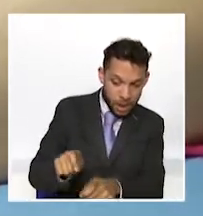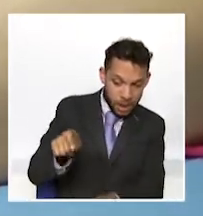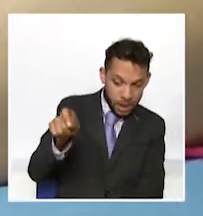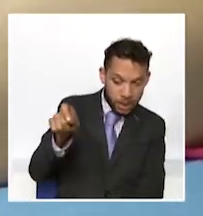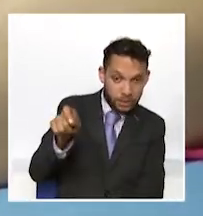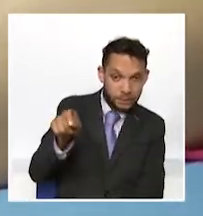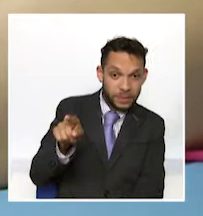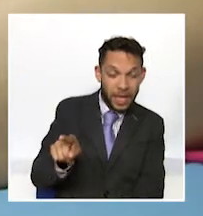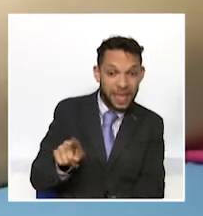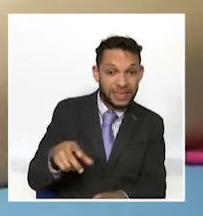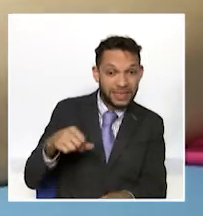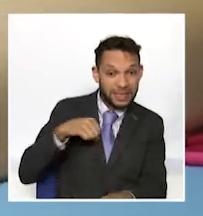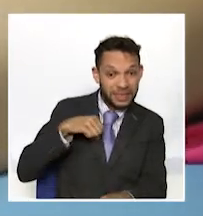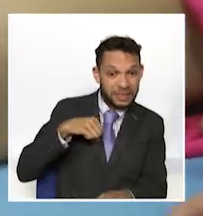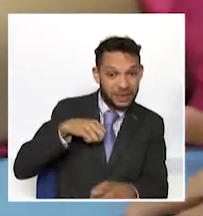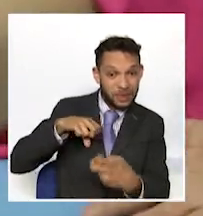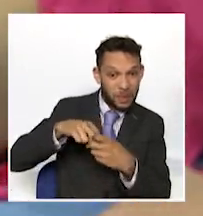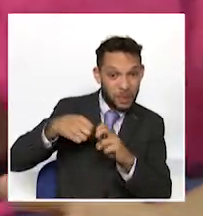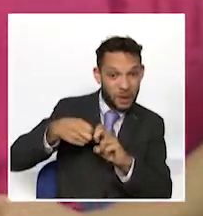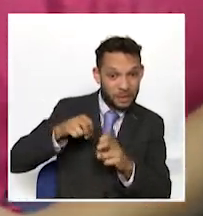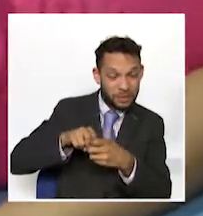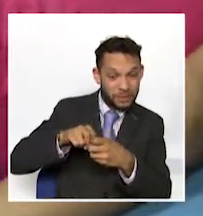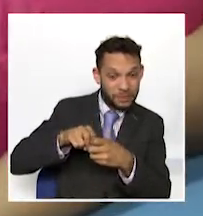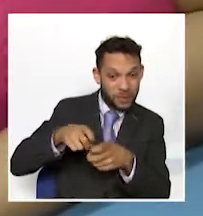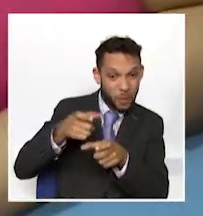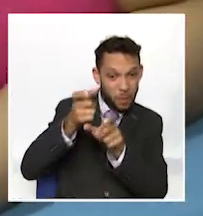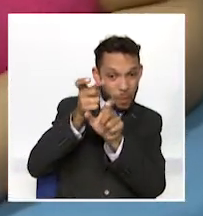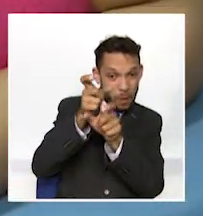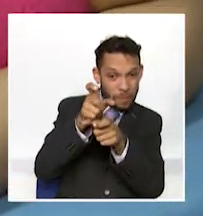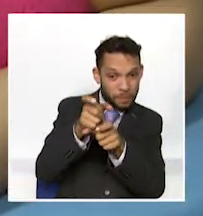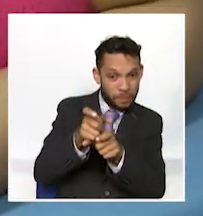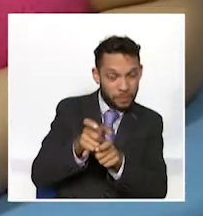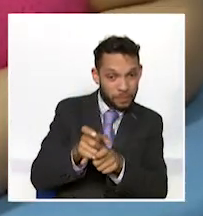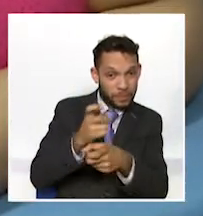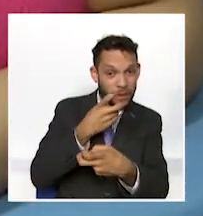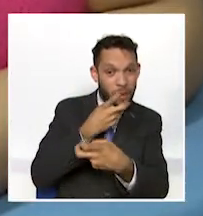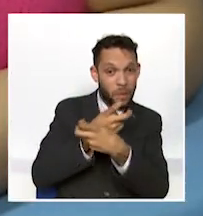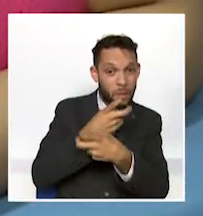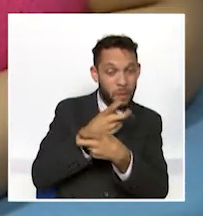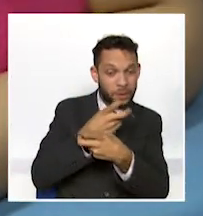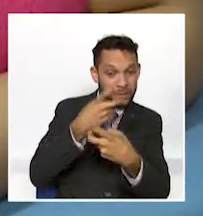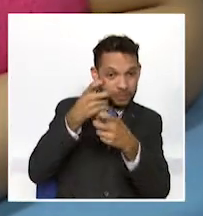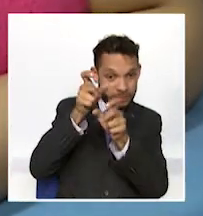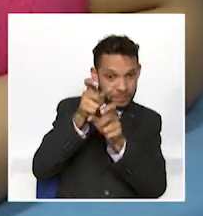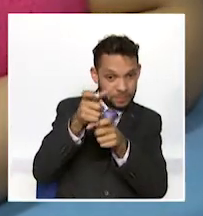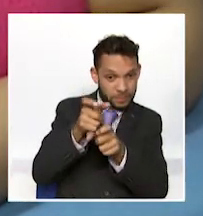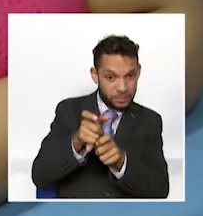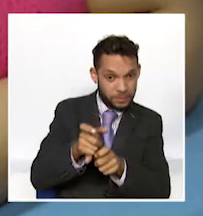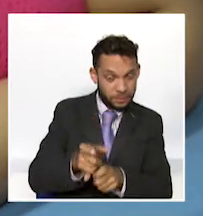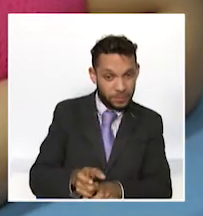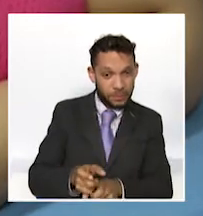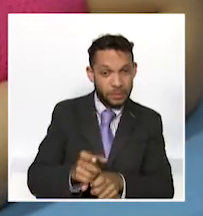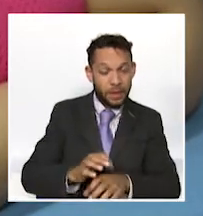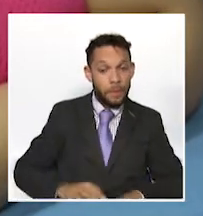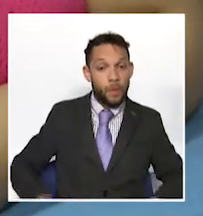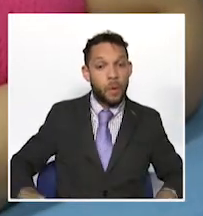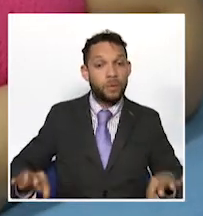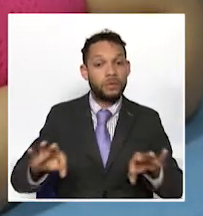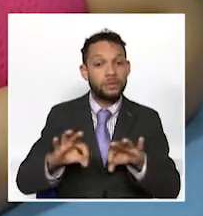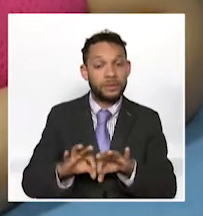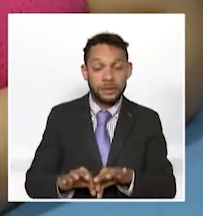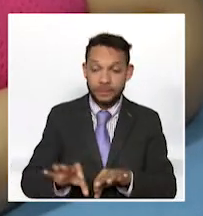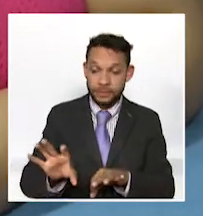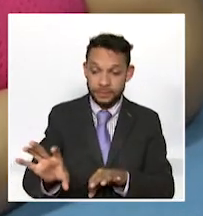una escoliosis en esta zona, la columna hace esto. la cadera tiene que